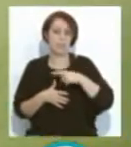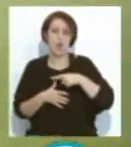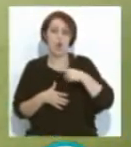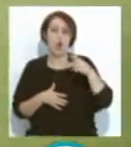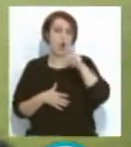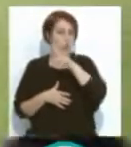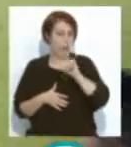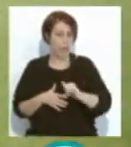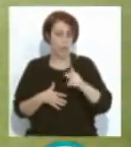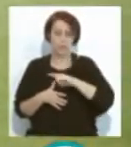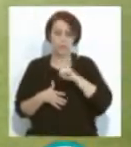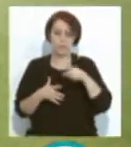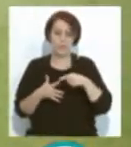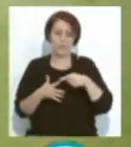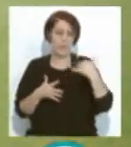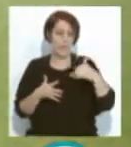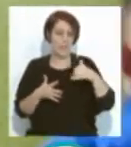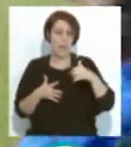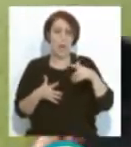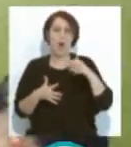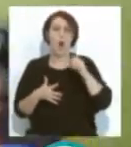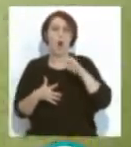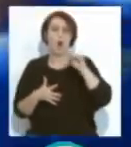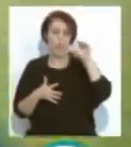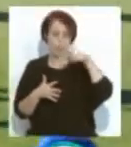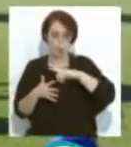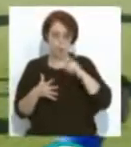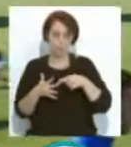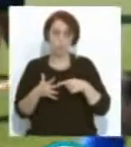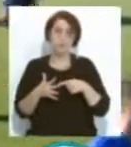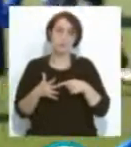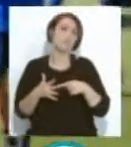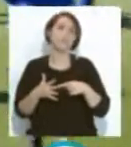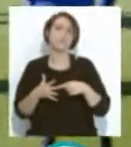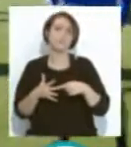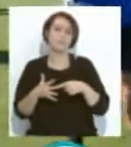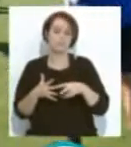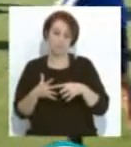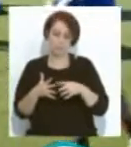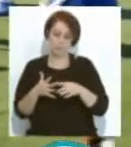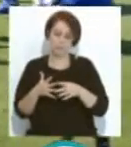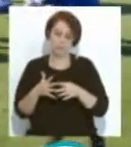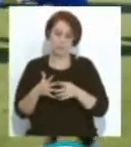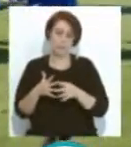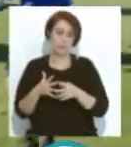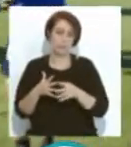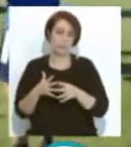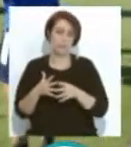Rodríguez, el de Sevilla, como es Lucas Ocampo, y entre ellos